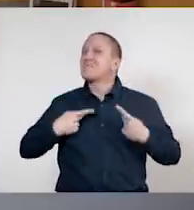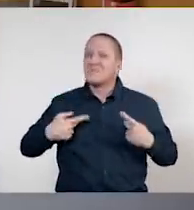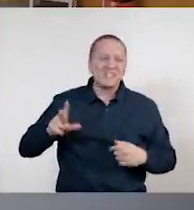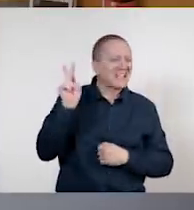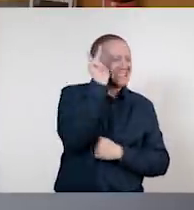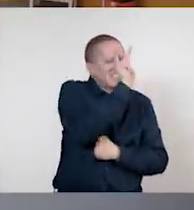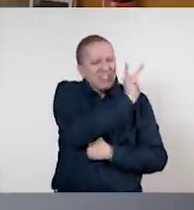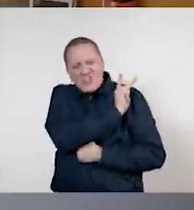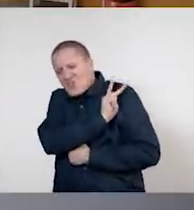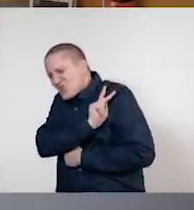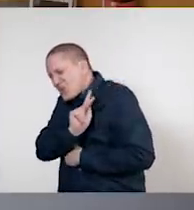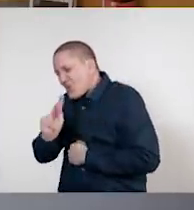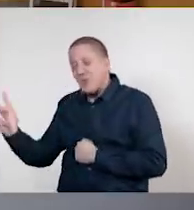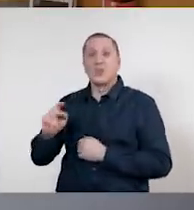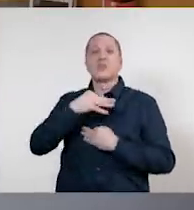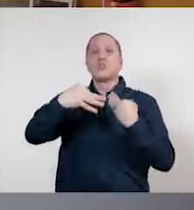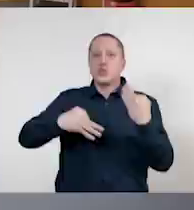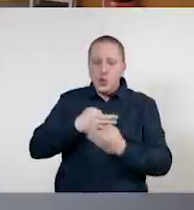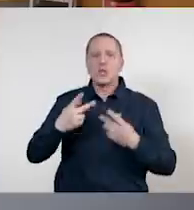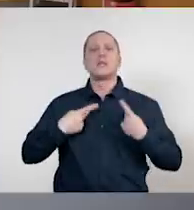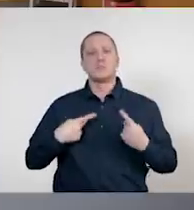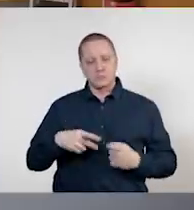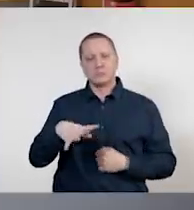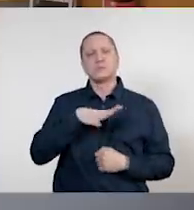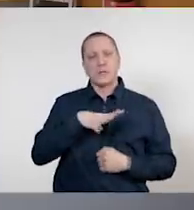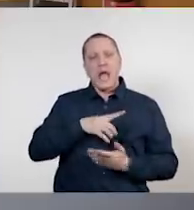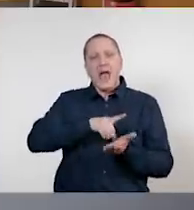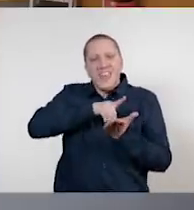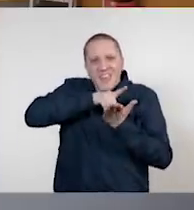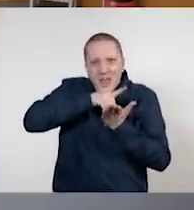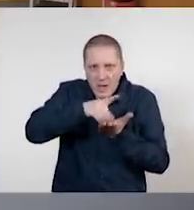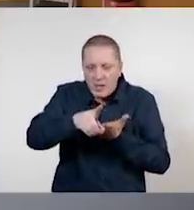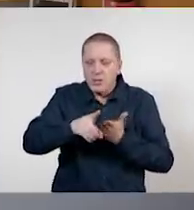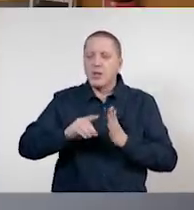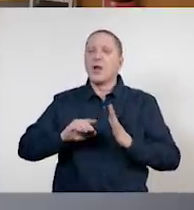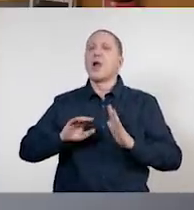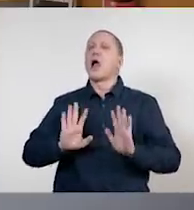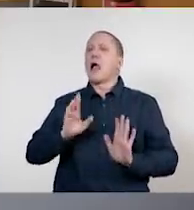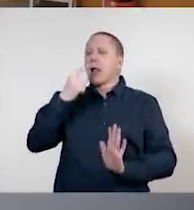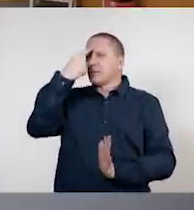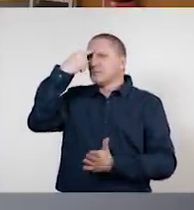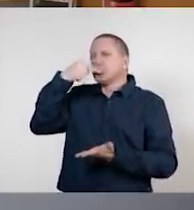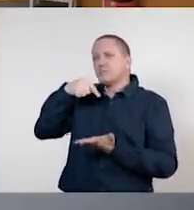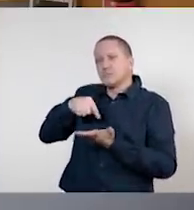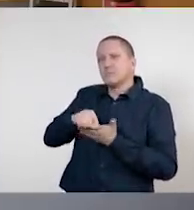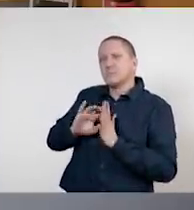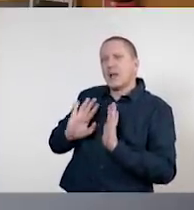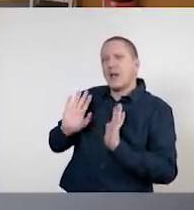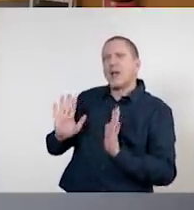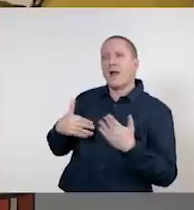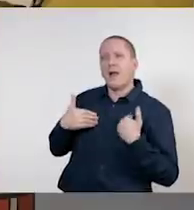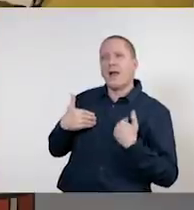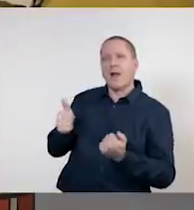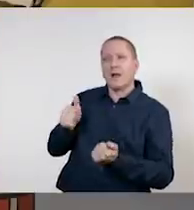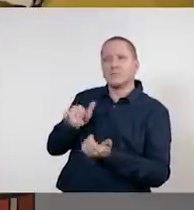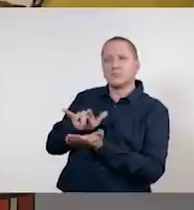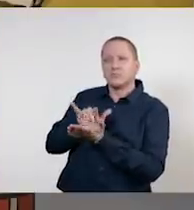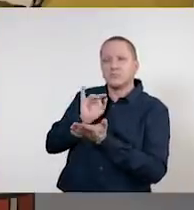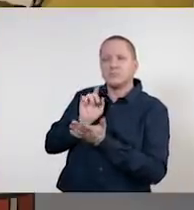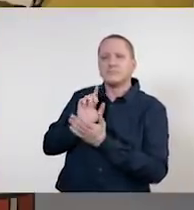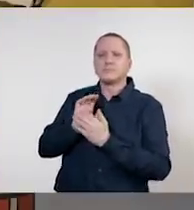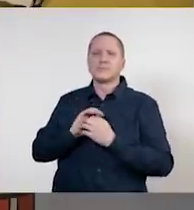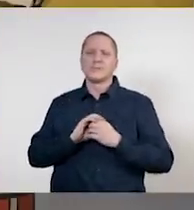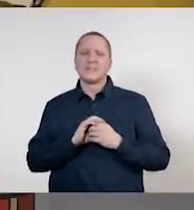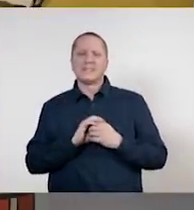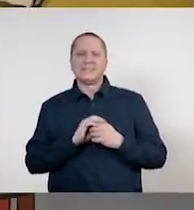Todas las personas, absolutamente todas, tenemos derechos. Ah, ya entendí. Creo que ya entendí. Bueno, como Balam.